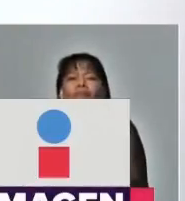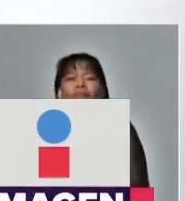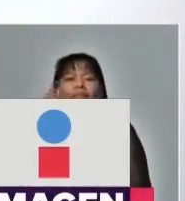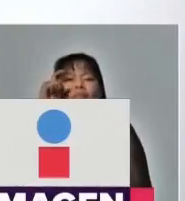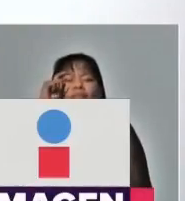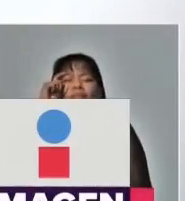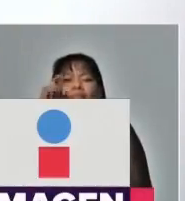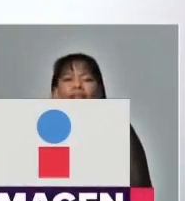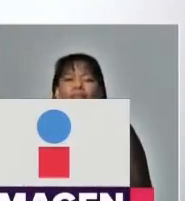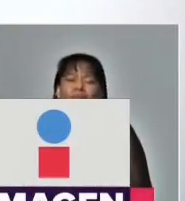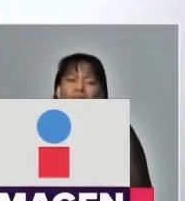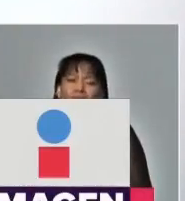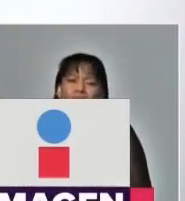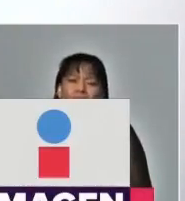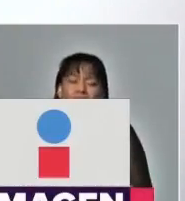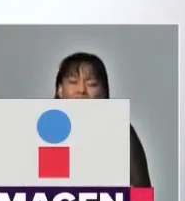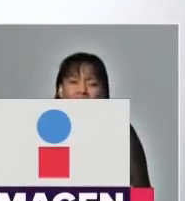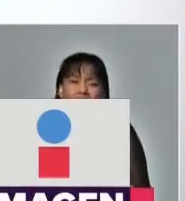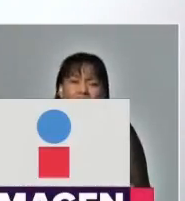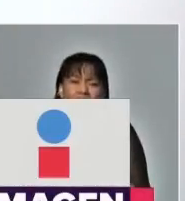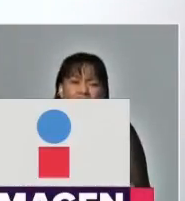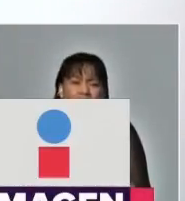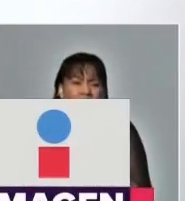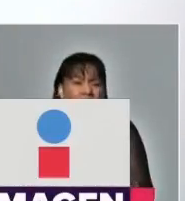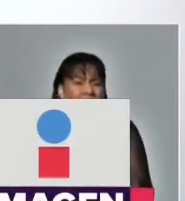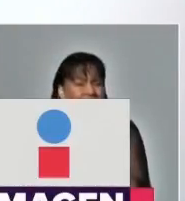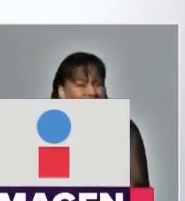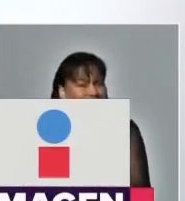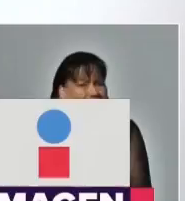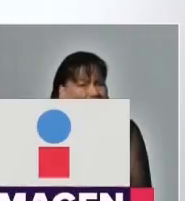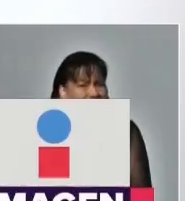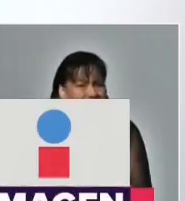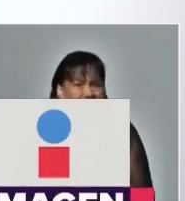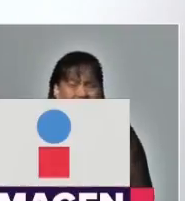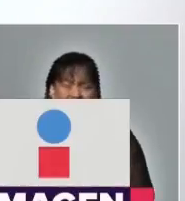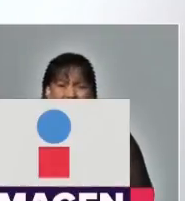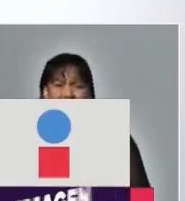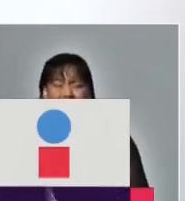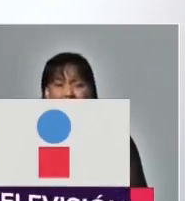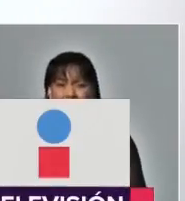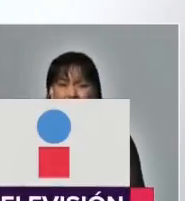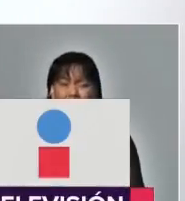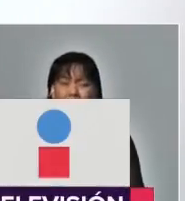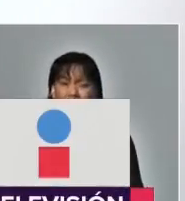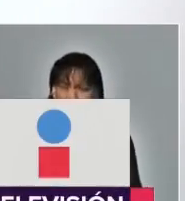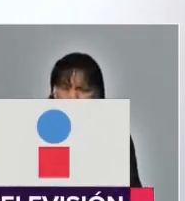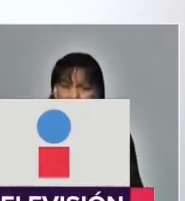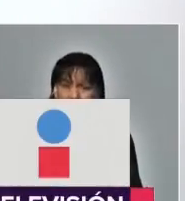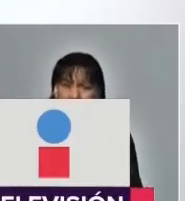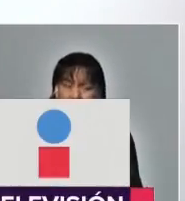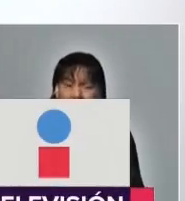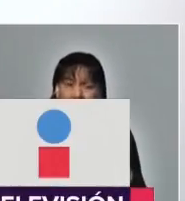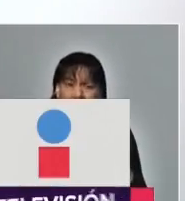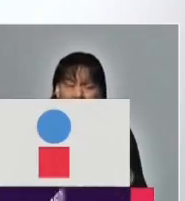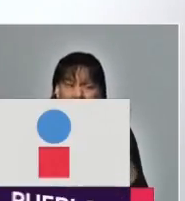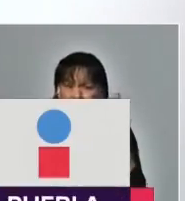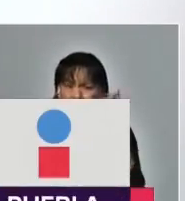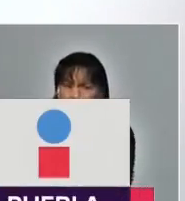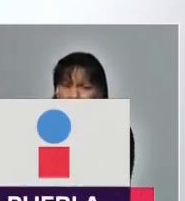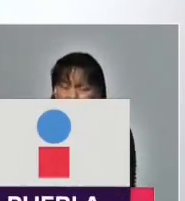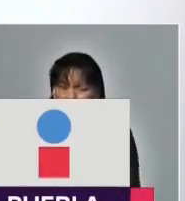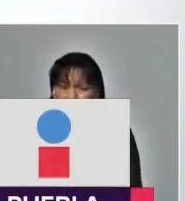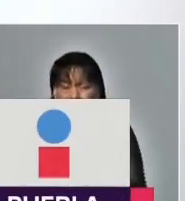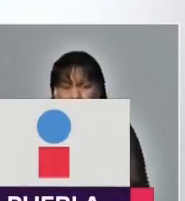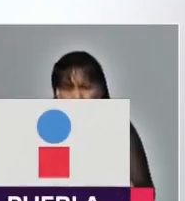le digo que es inmensamente rico se ha enriquecido de manera desmedida su regla es adquirir propiedades y